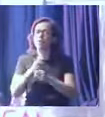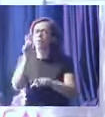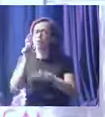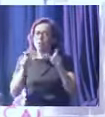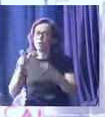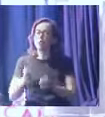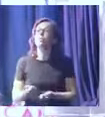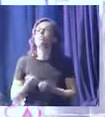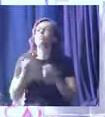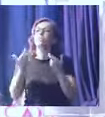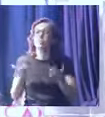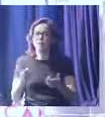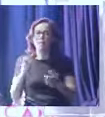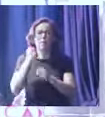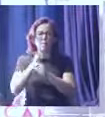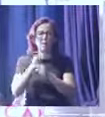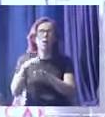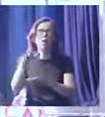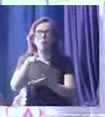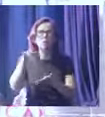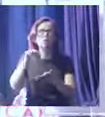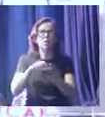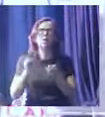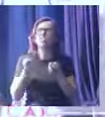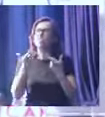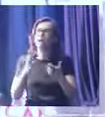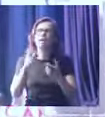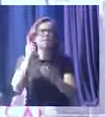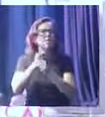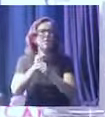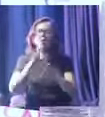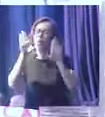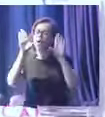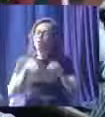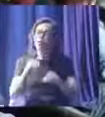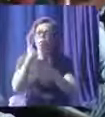dar trabajo a su ciudad, dar trabajo a todo el departamento.